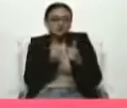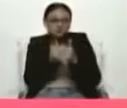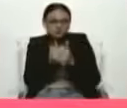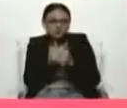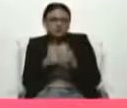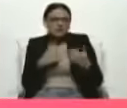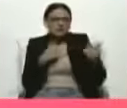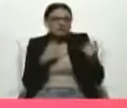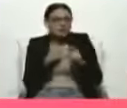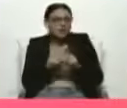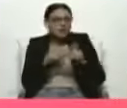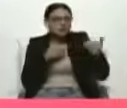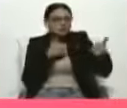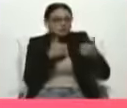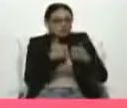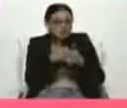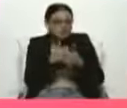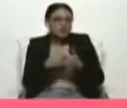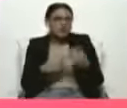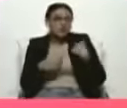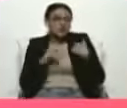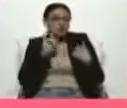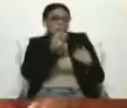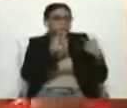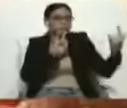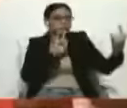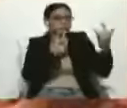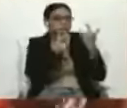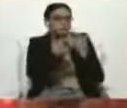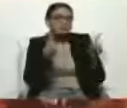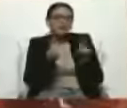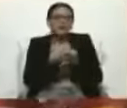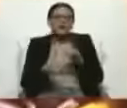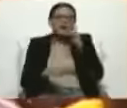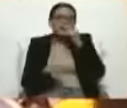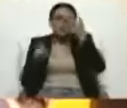yo, Nicolás eres tú, Nicolás soy yo.